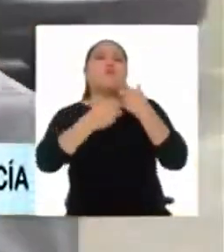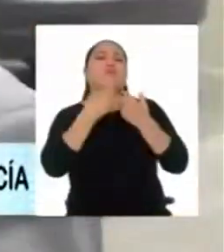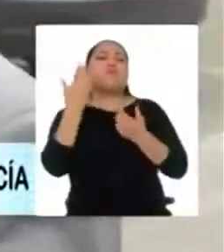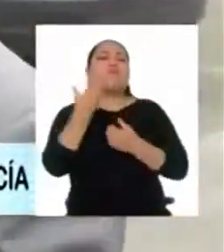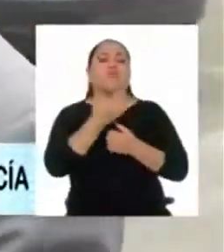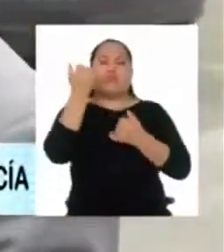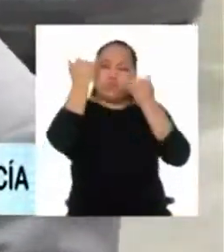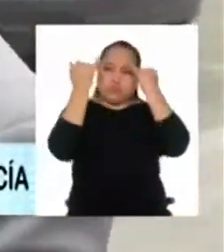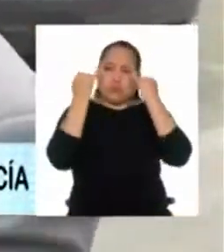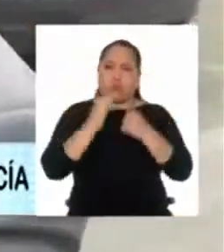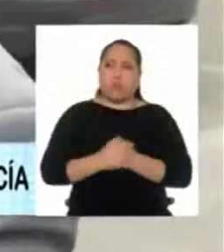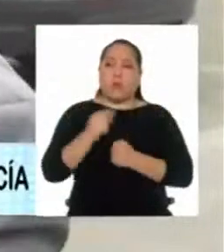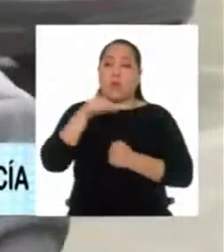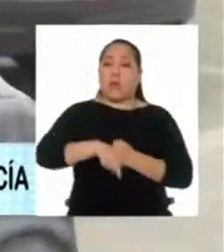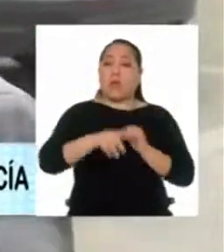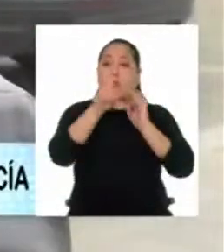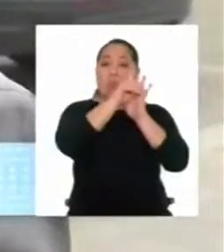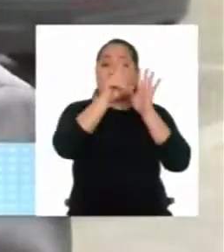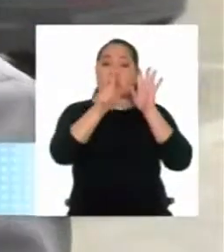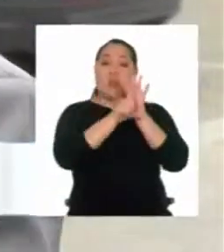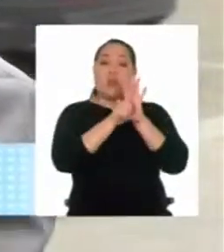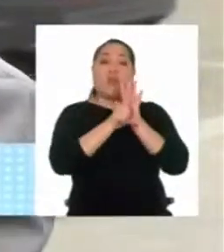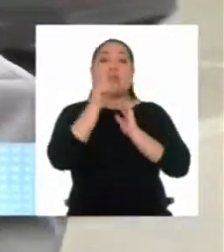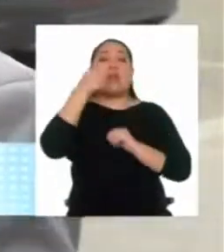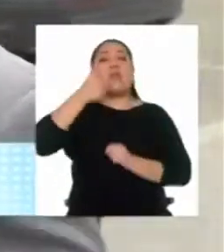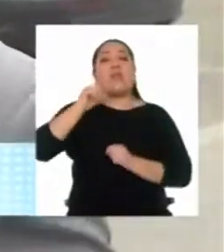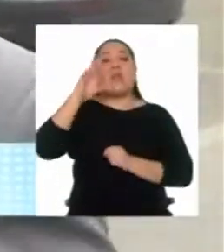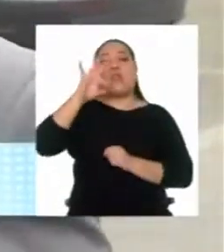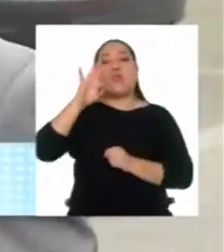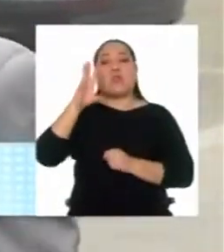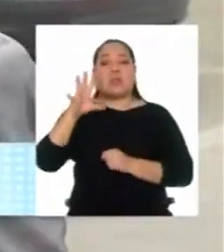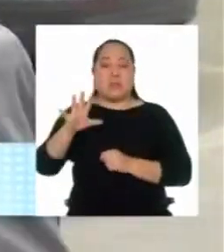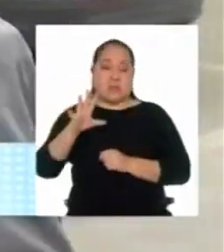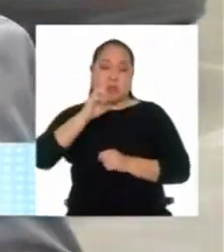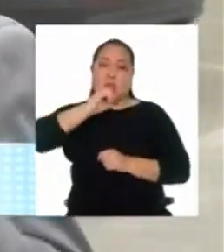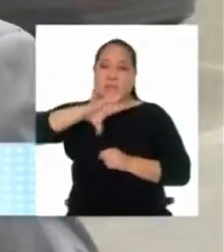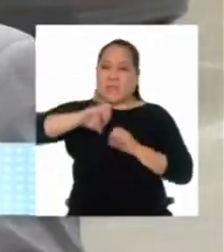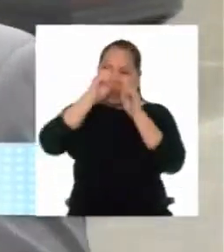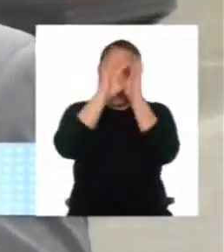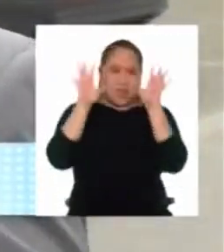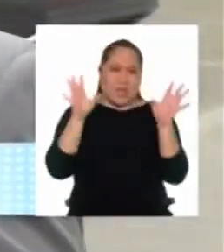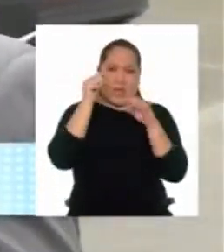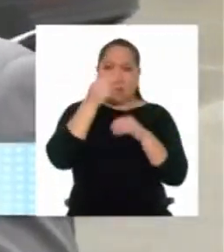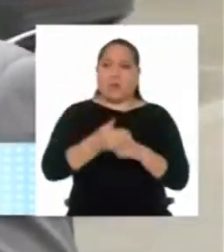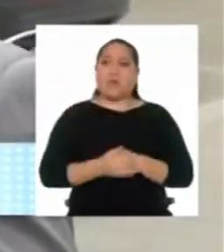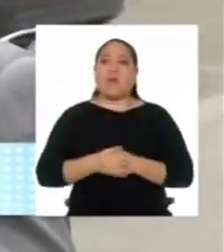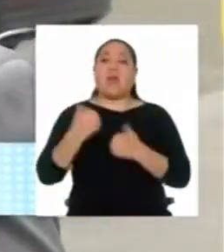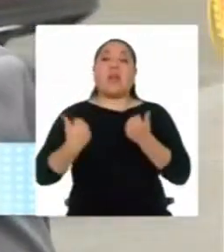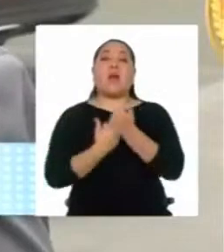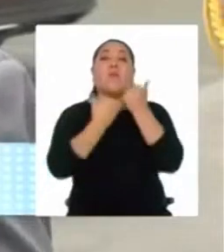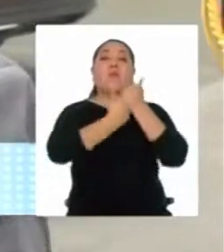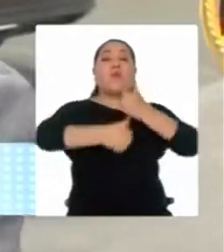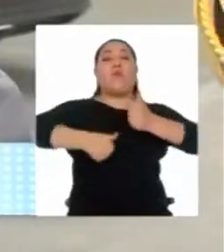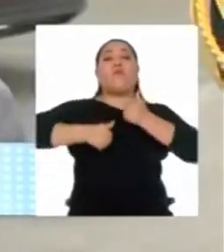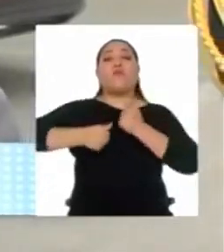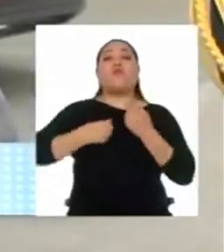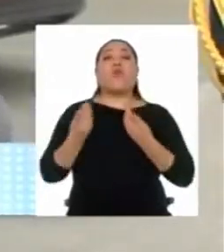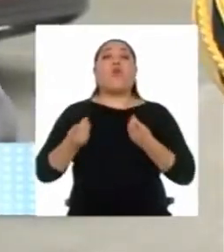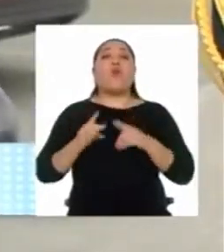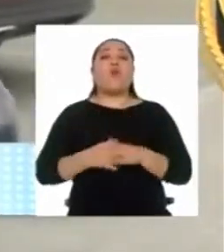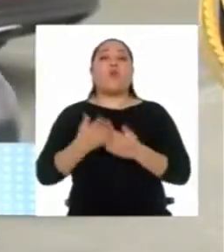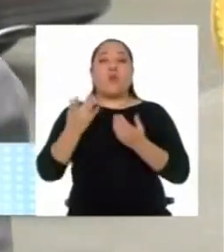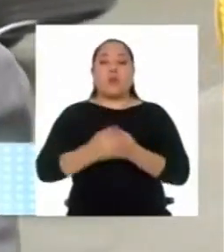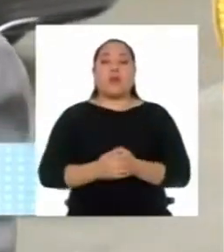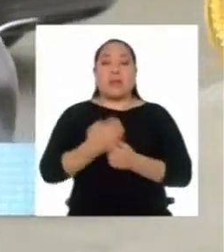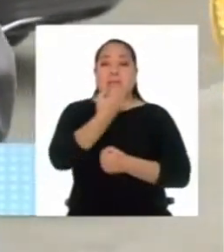iniciativa. El decreto legislativo 1095 lo dice claramente que el apoyo de las Fuerzas Armadas se da con